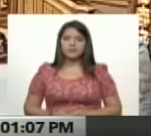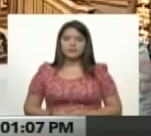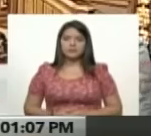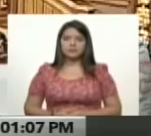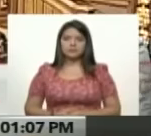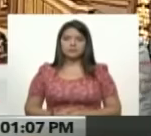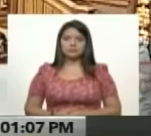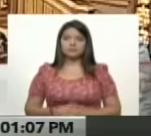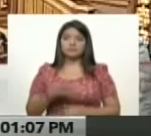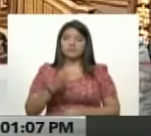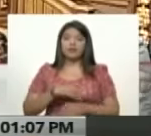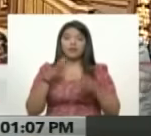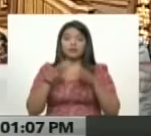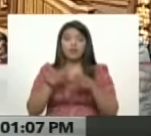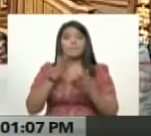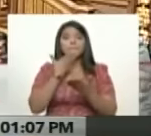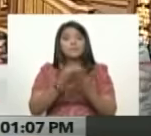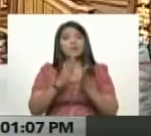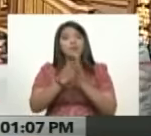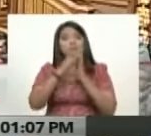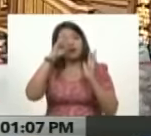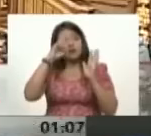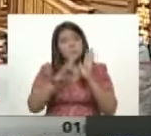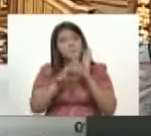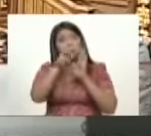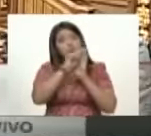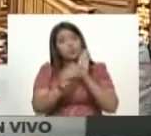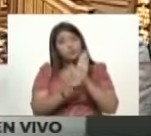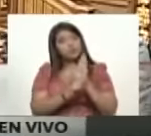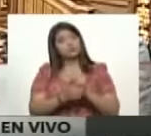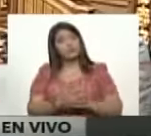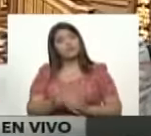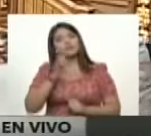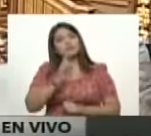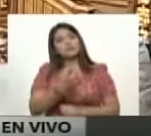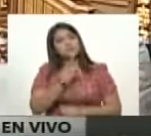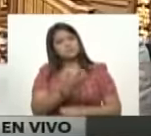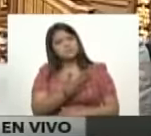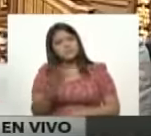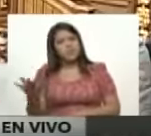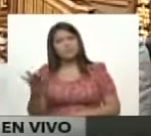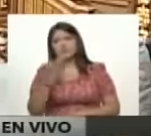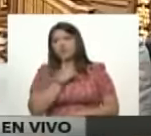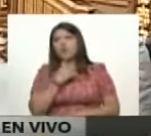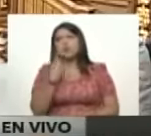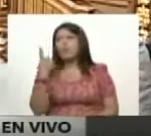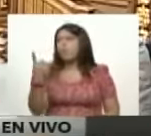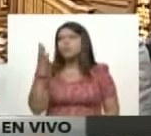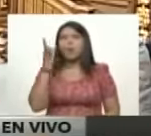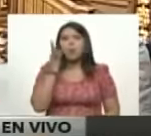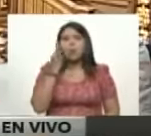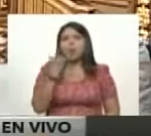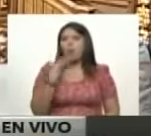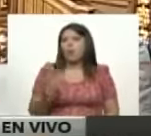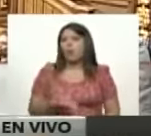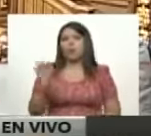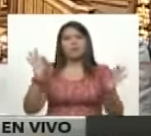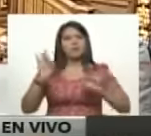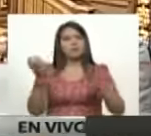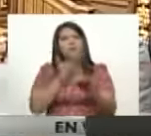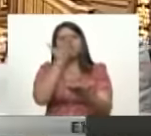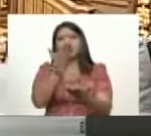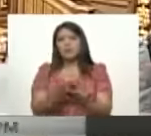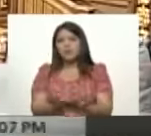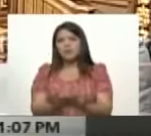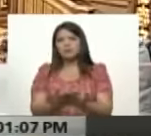de la patria, han pedido respeto a la Constitución. Incluso han destacado que no hay ni una mujer ni un joven en las propuestas de